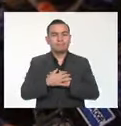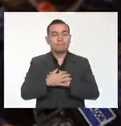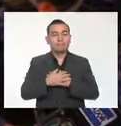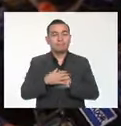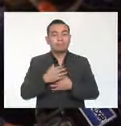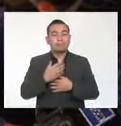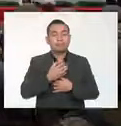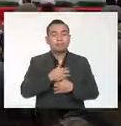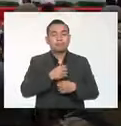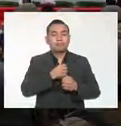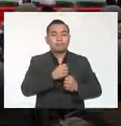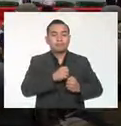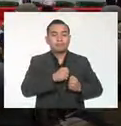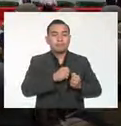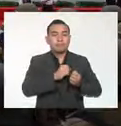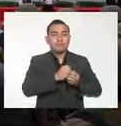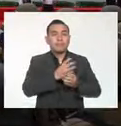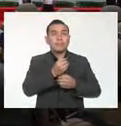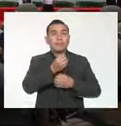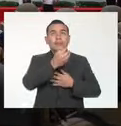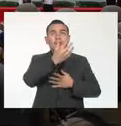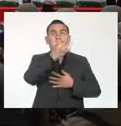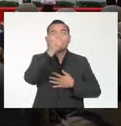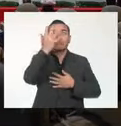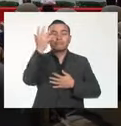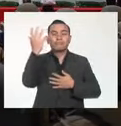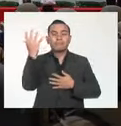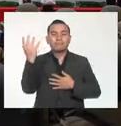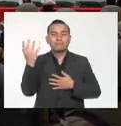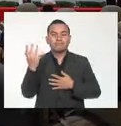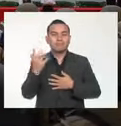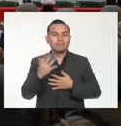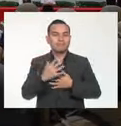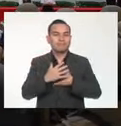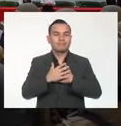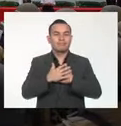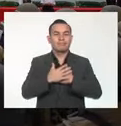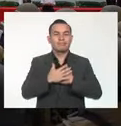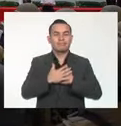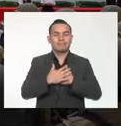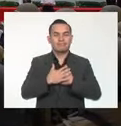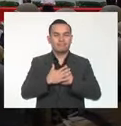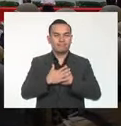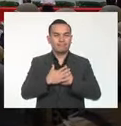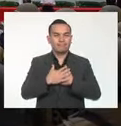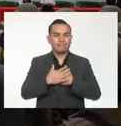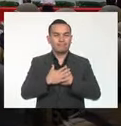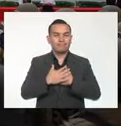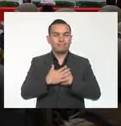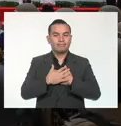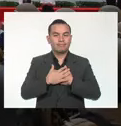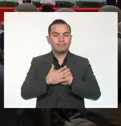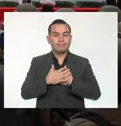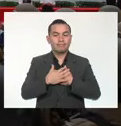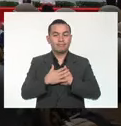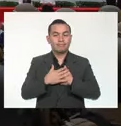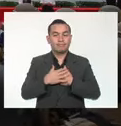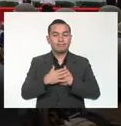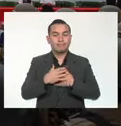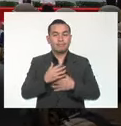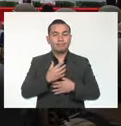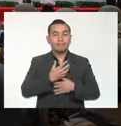Que abra nuestra alma en resplandor del cielo. Que abra nuestra alma en resplandor del cielo. grabé en